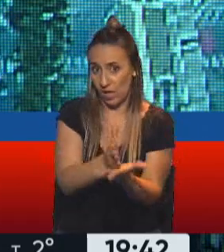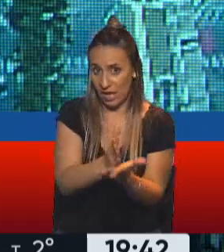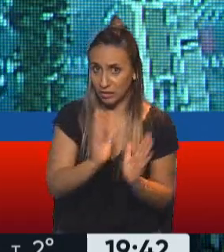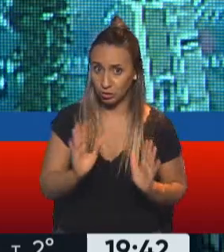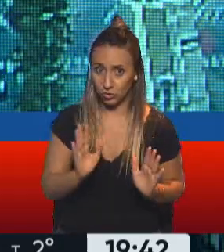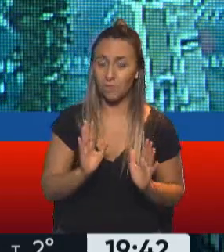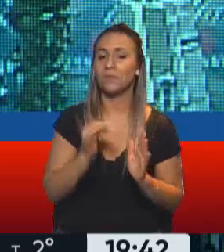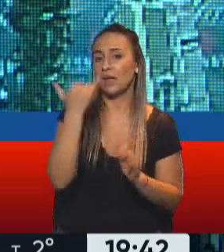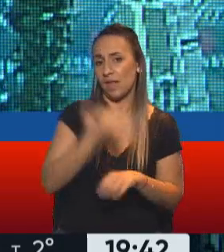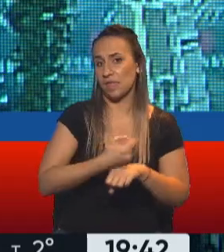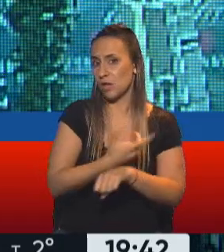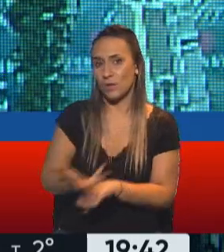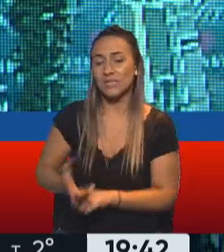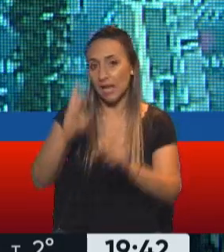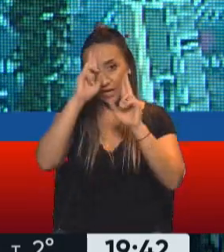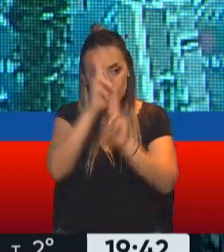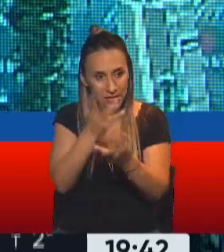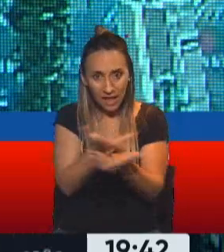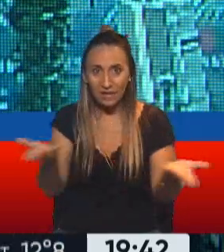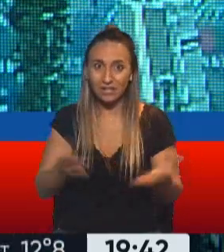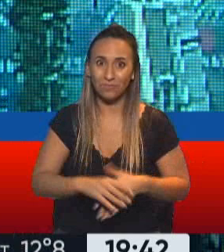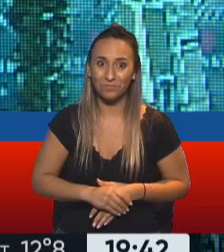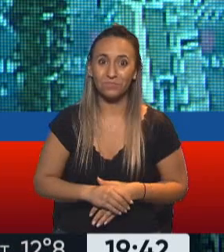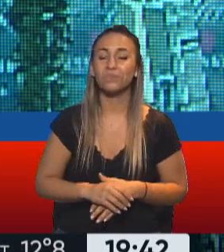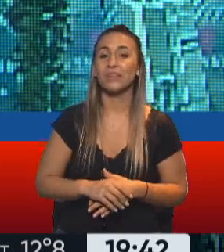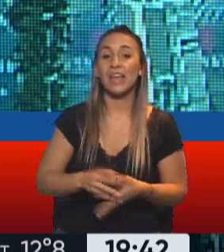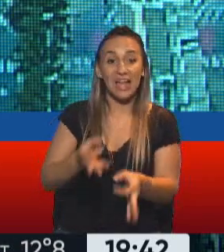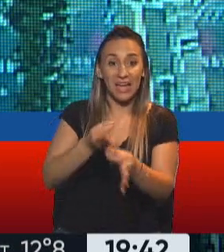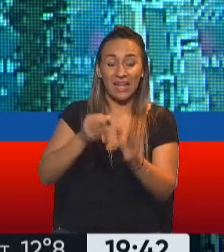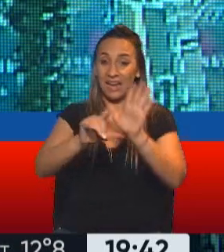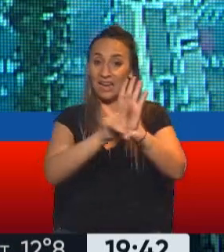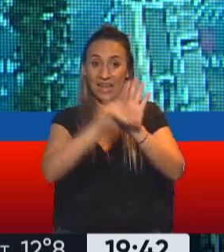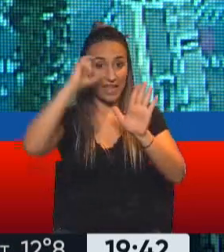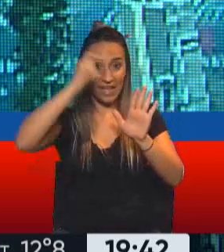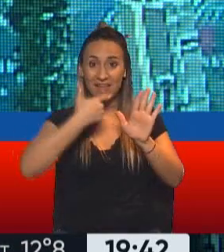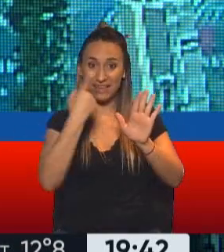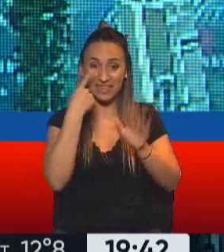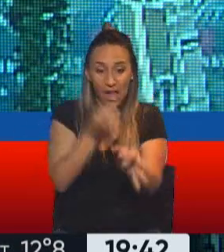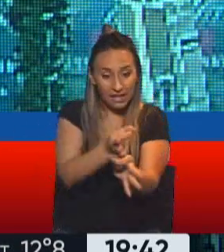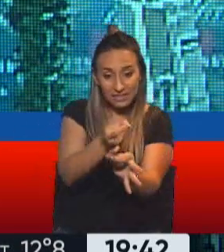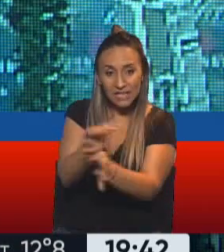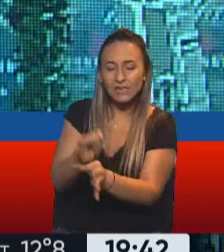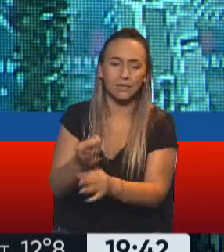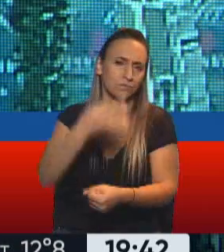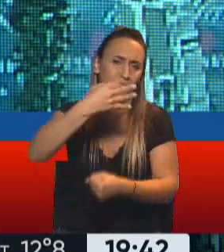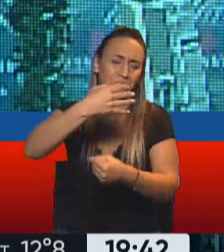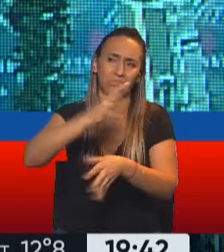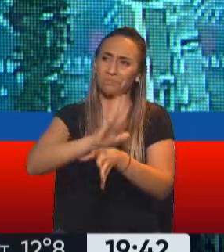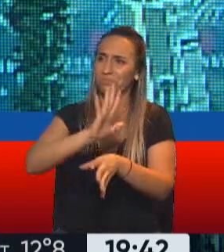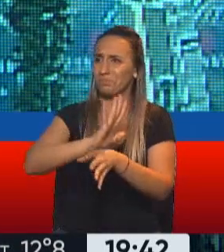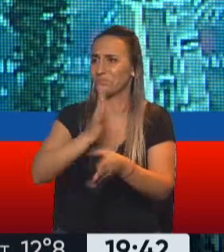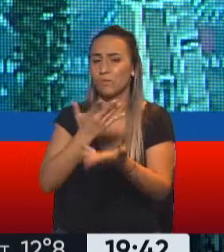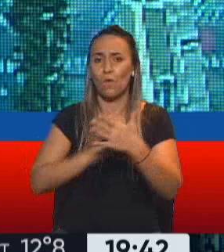la diversidad, que es algo muy importante. La apuesta a la ESI es clave porque como para todos los niños,